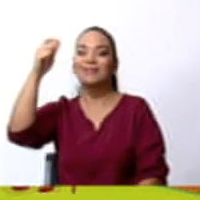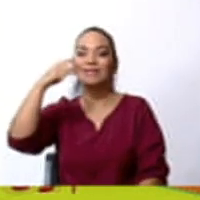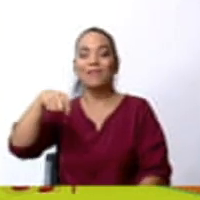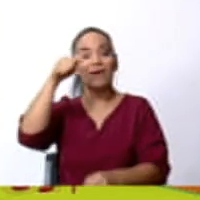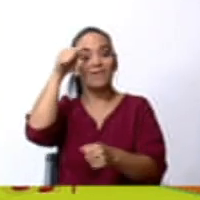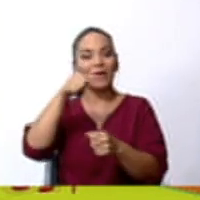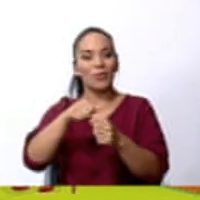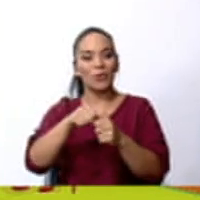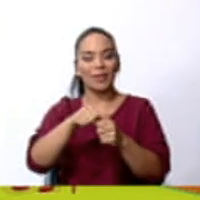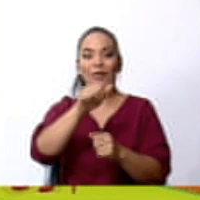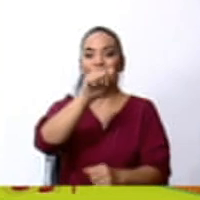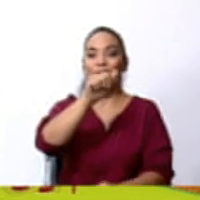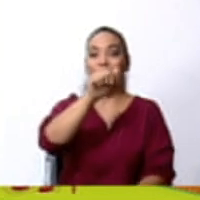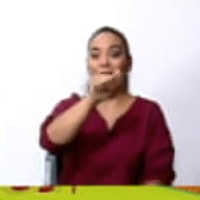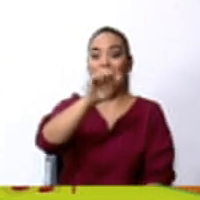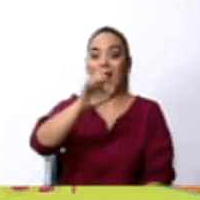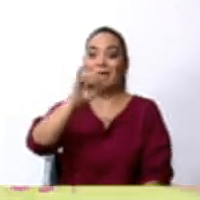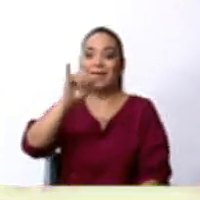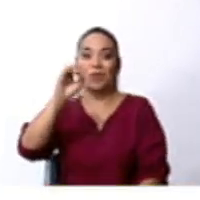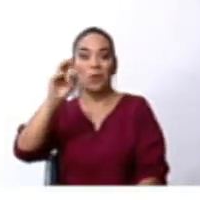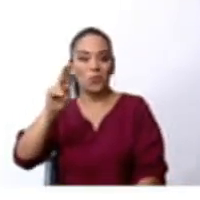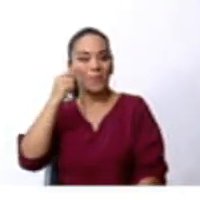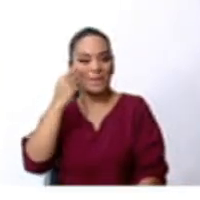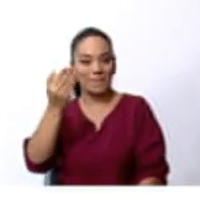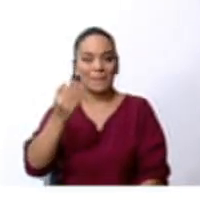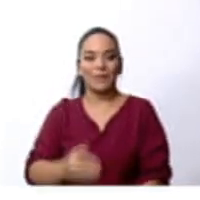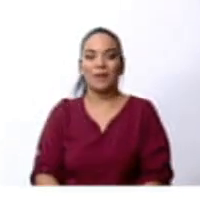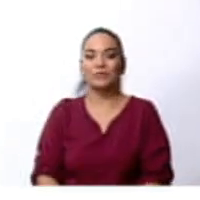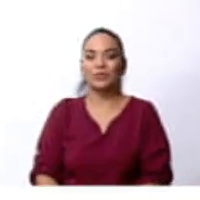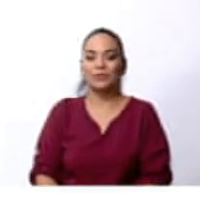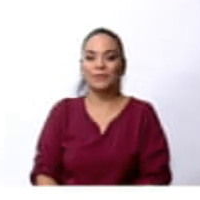de las vocales. Así que veamos.